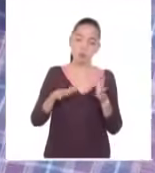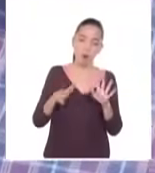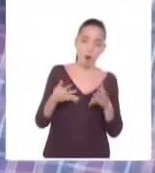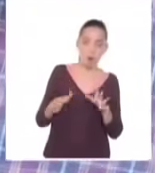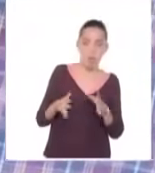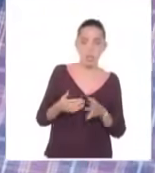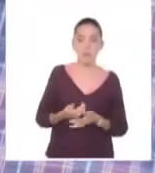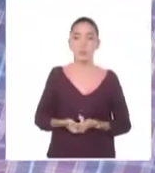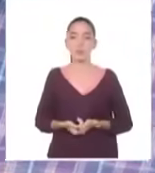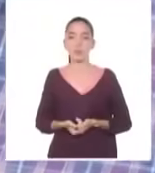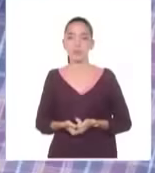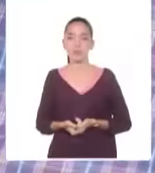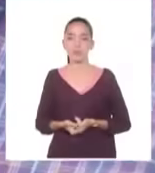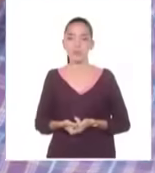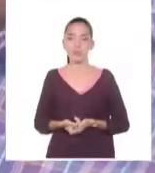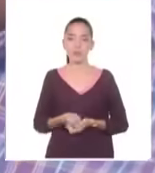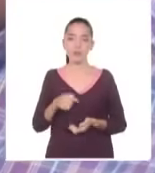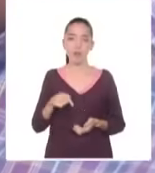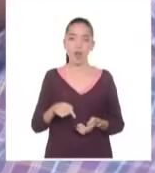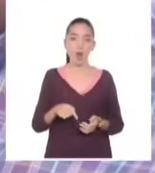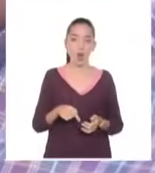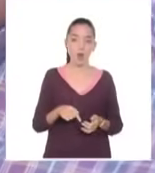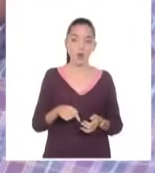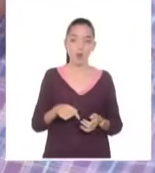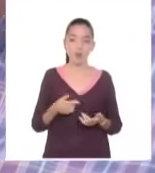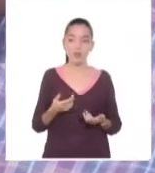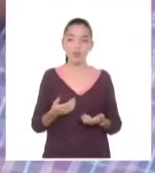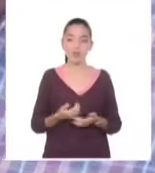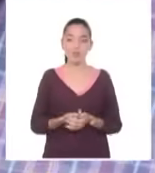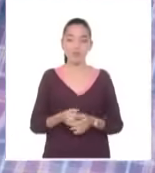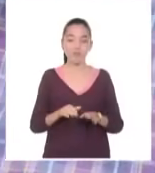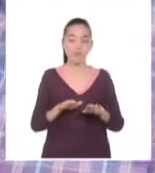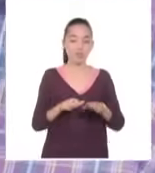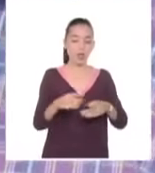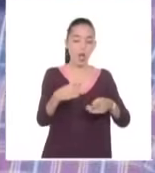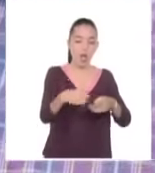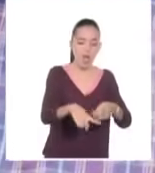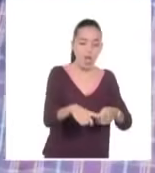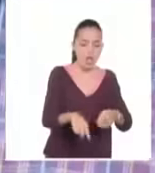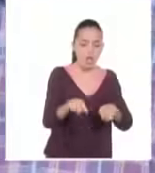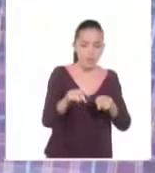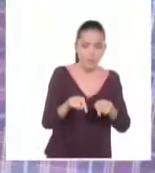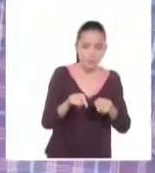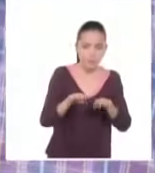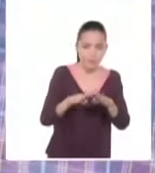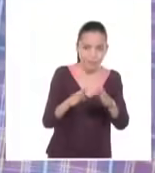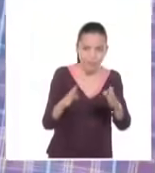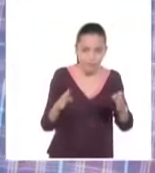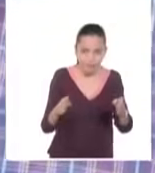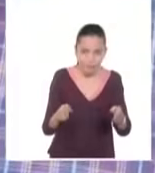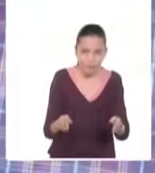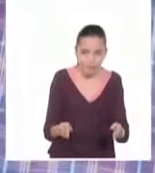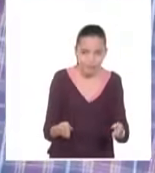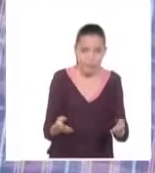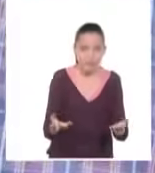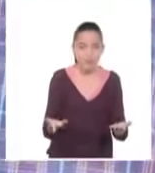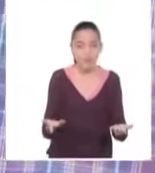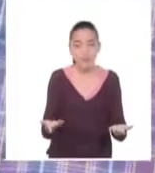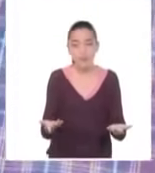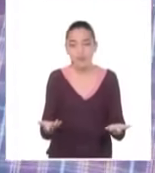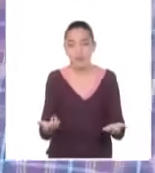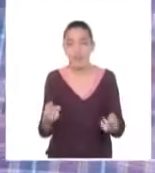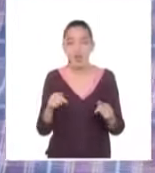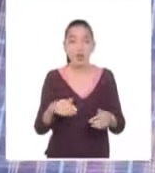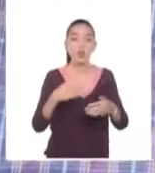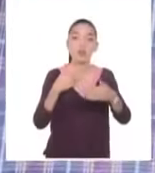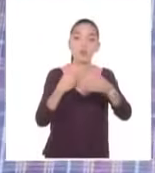máquina para acá. Porque esa máquina que trajimos para acá no la pudimos haber traído antes porque estaba en otra central haciendo